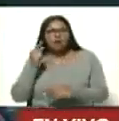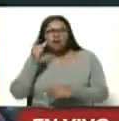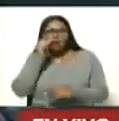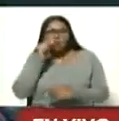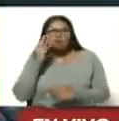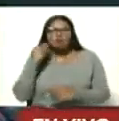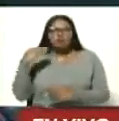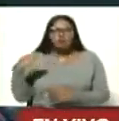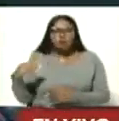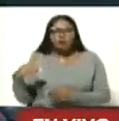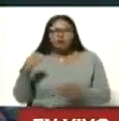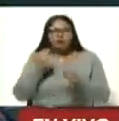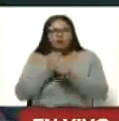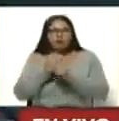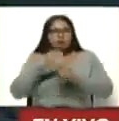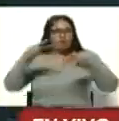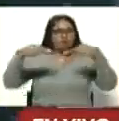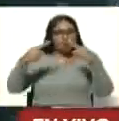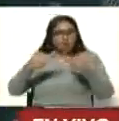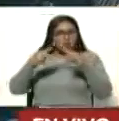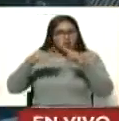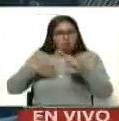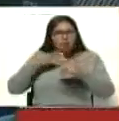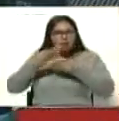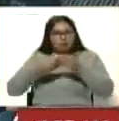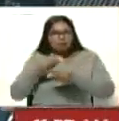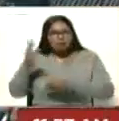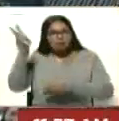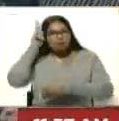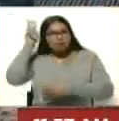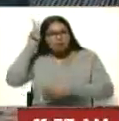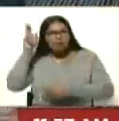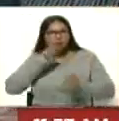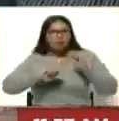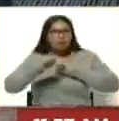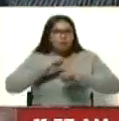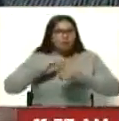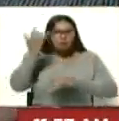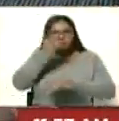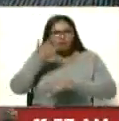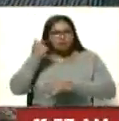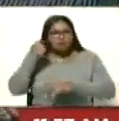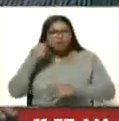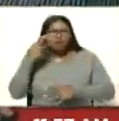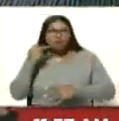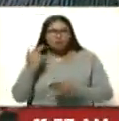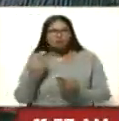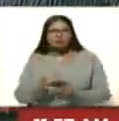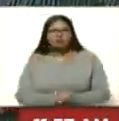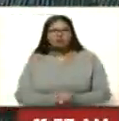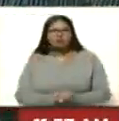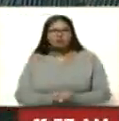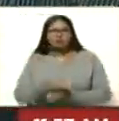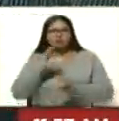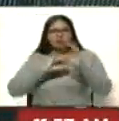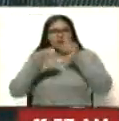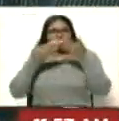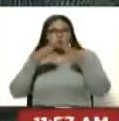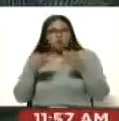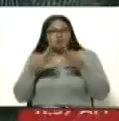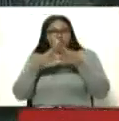jóvenes, los trabajadores, los pueblos originarios, los movimientos afrodescendientes, la comunicación